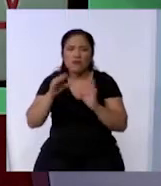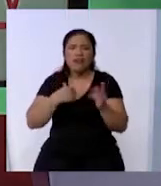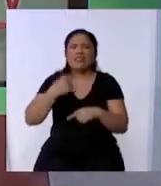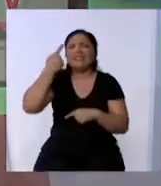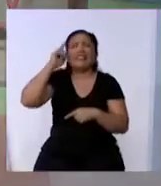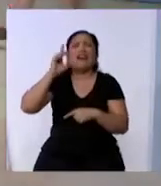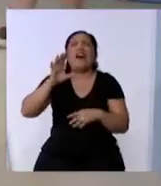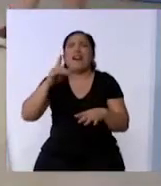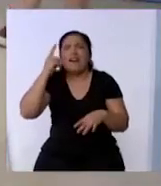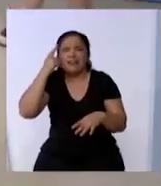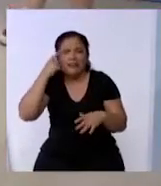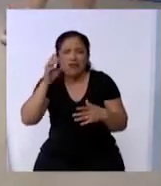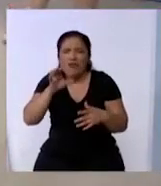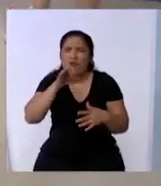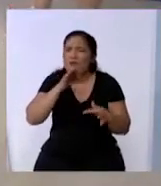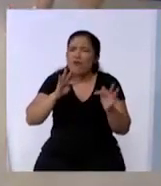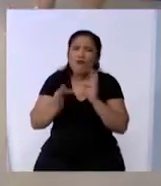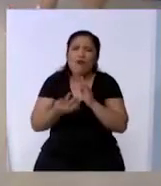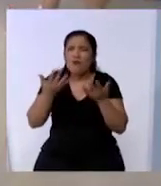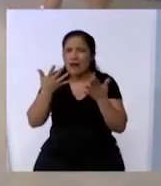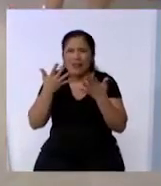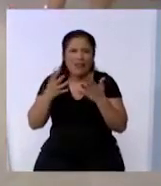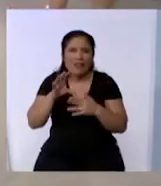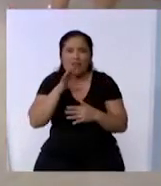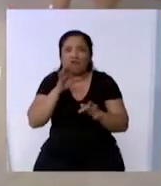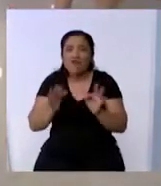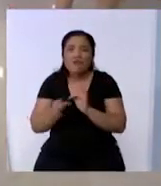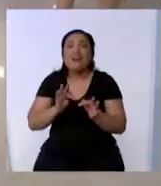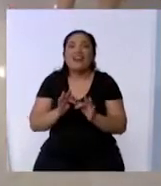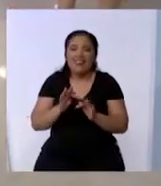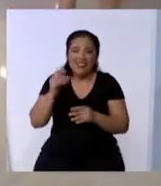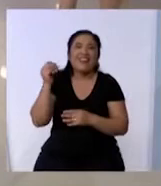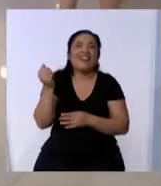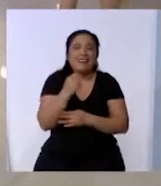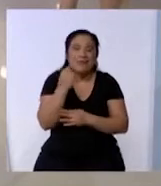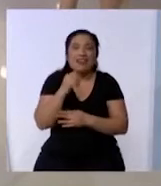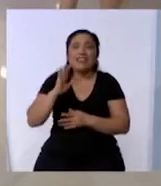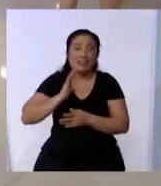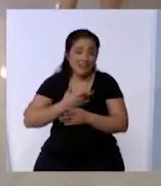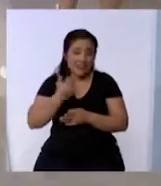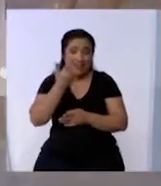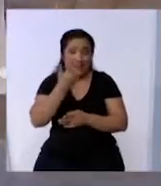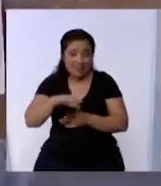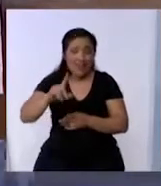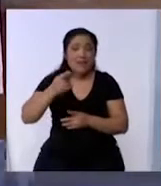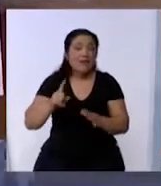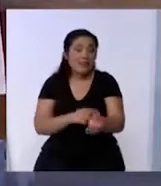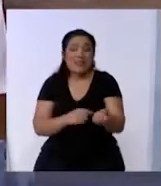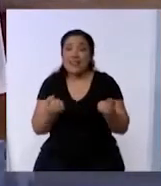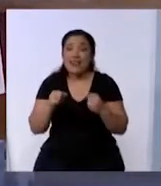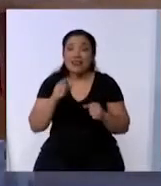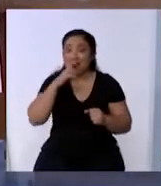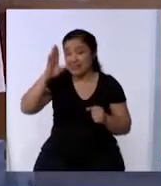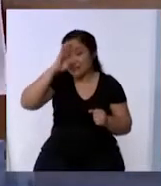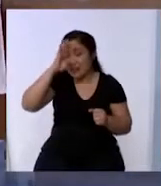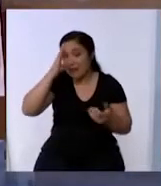no me queda, profe, en mi cabeza la fórmula. No vos estudiaste la fórmula, es famoso. Sí, ¿eh? Y de repente los chicos se ponen nerviosos, sí, porque quieren